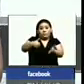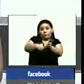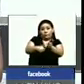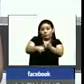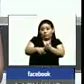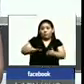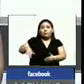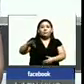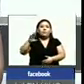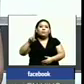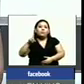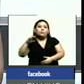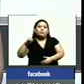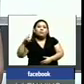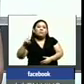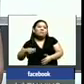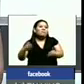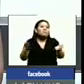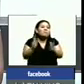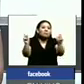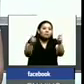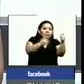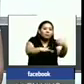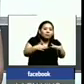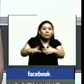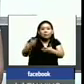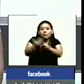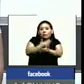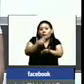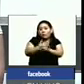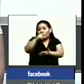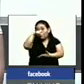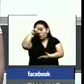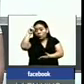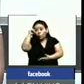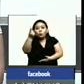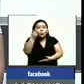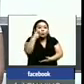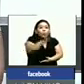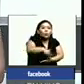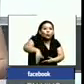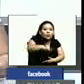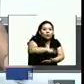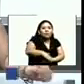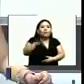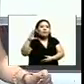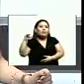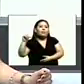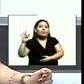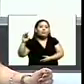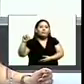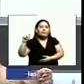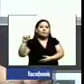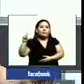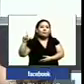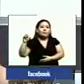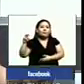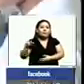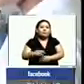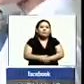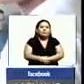de Santa Tecla realizó una feria de empleo, estudio y emprendimiento en el Parque El Café Talón Nelson Quinteros nos cuenta